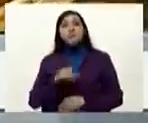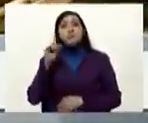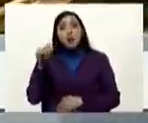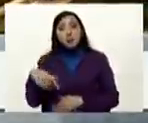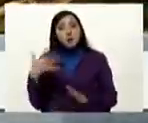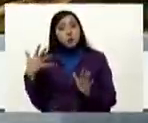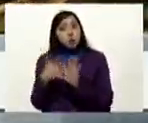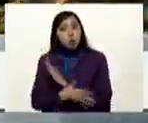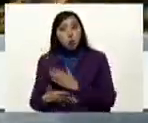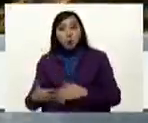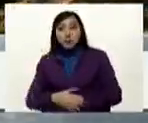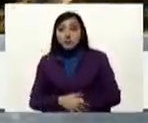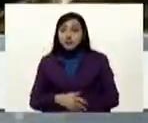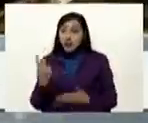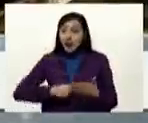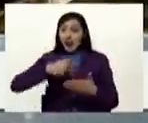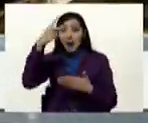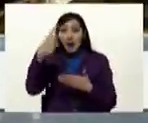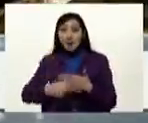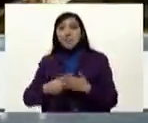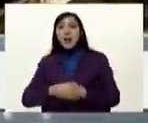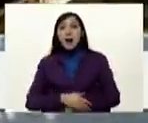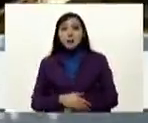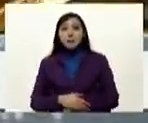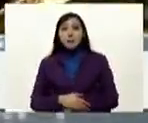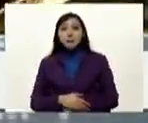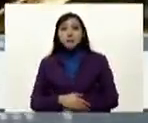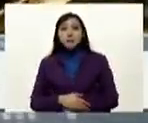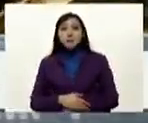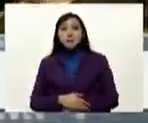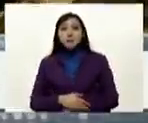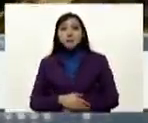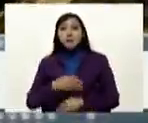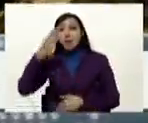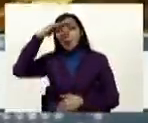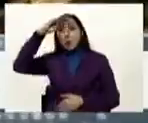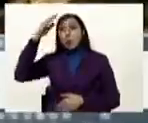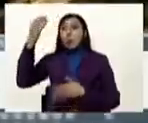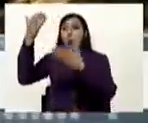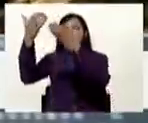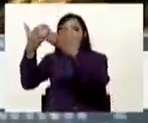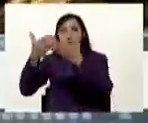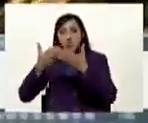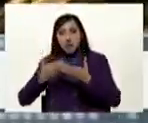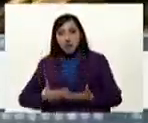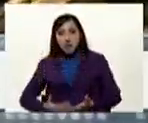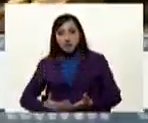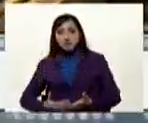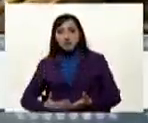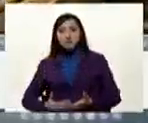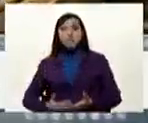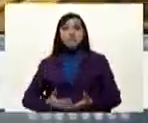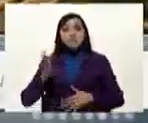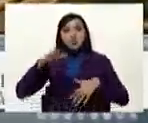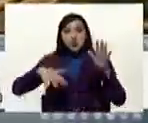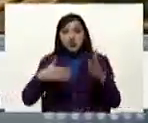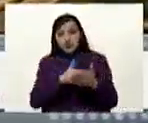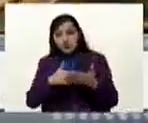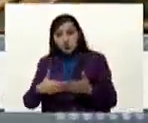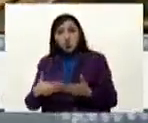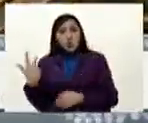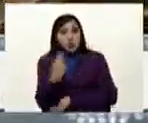de el plan para traer de Cuba no menos de 15 millones de